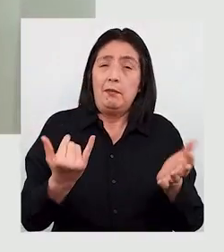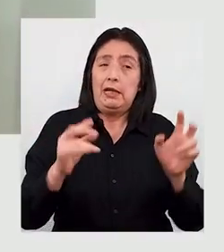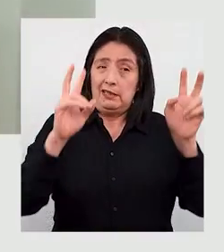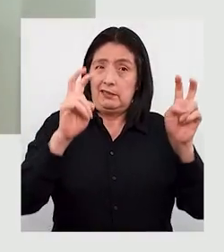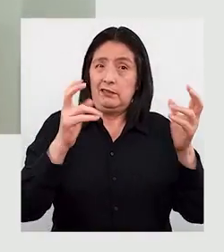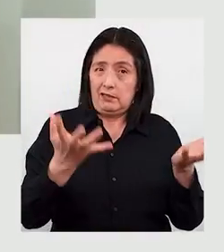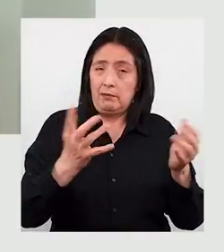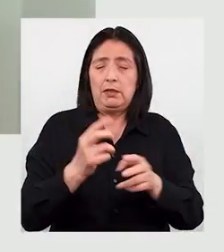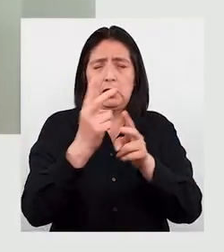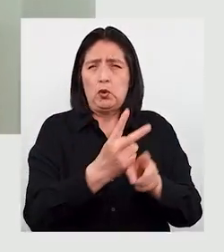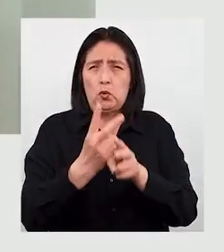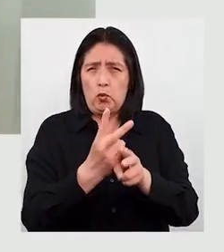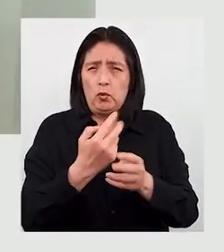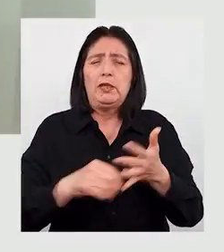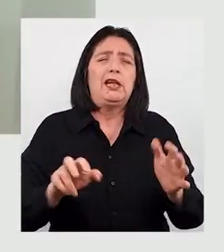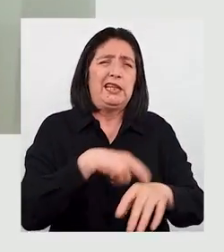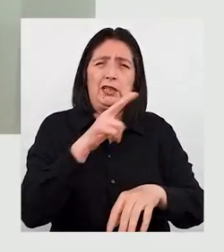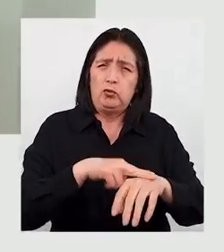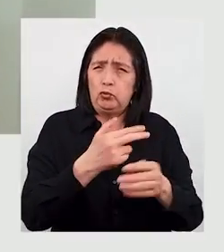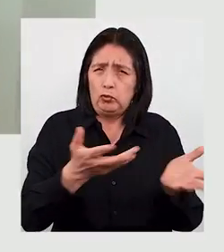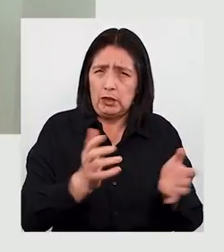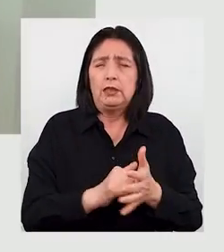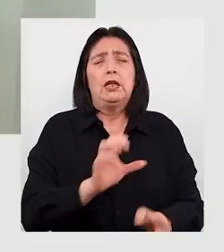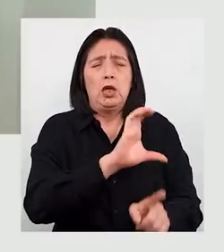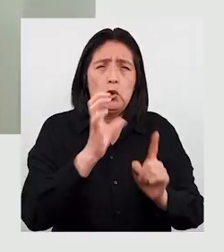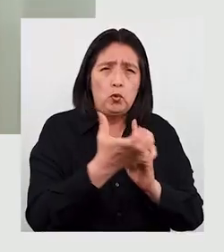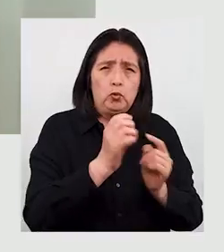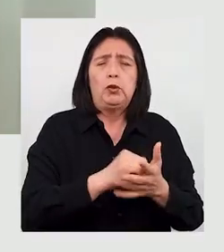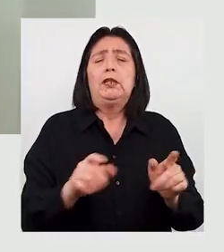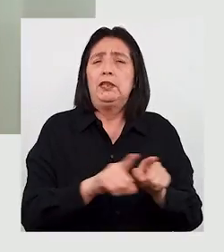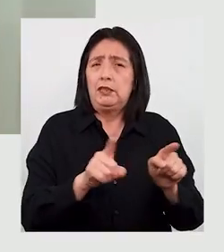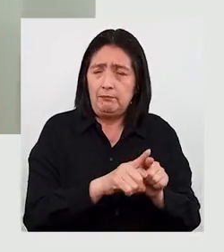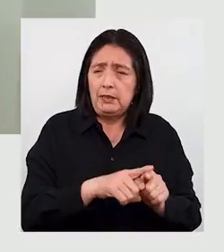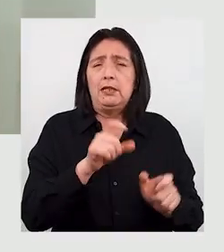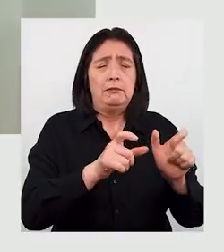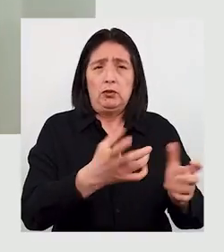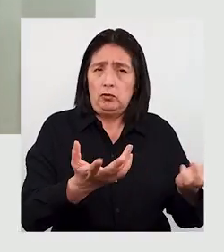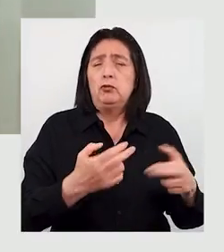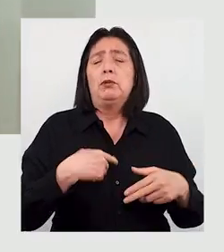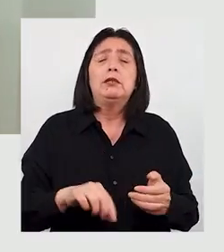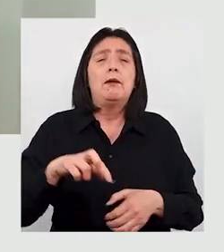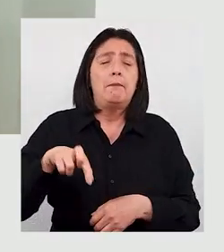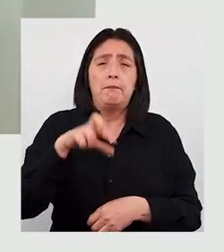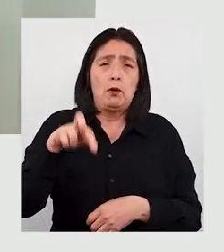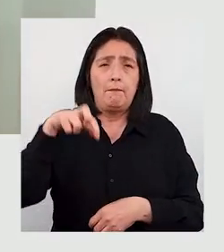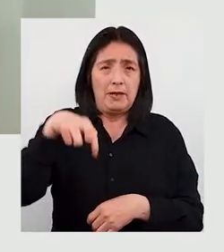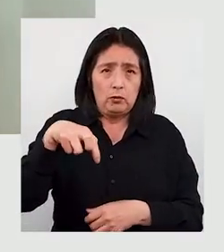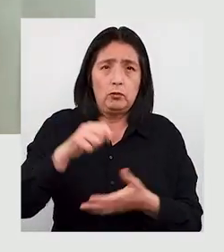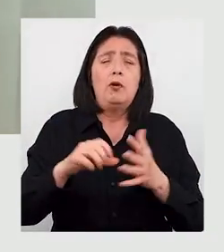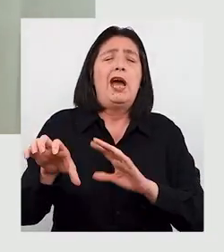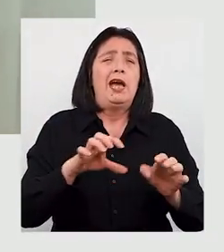la premisa de conservar nuestra riqueza natural, cultural y nuestro capital humano, PROM Perú ha